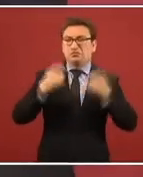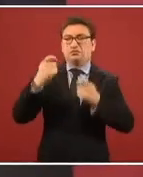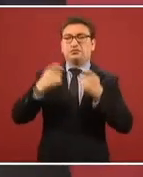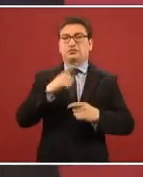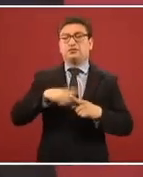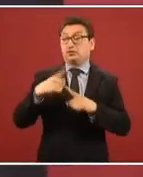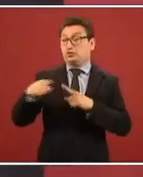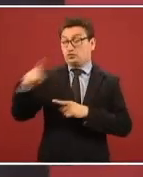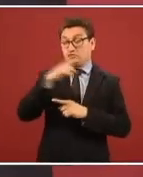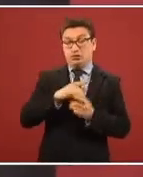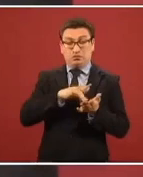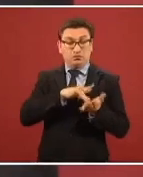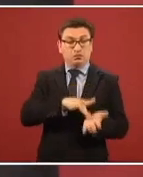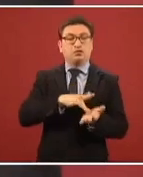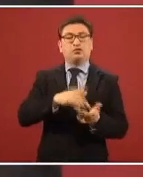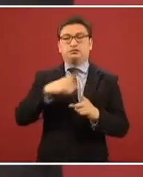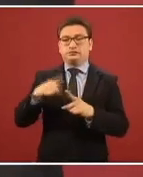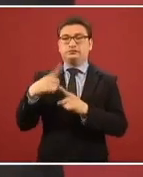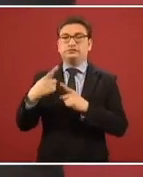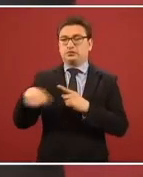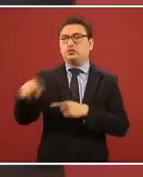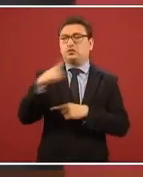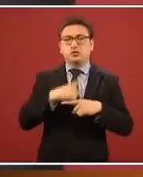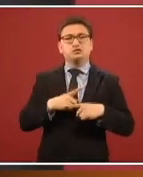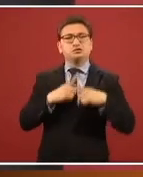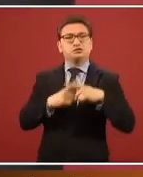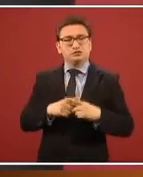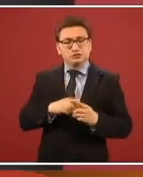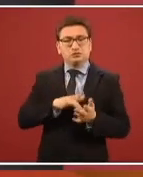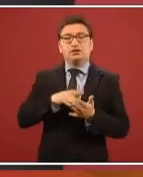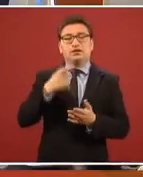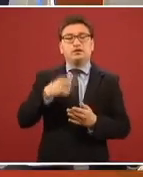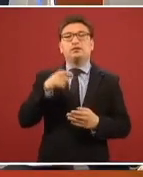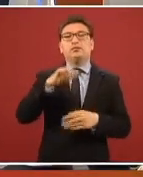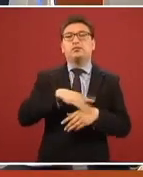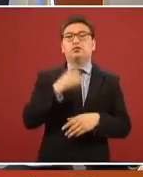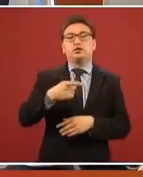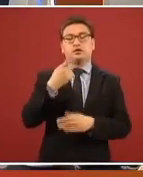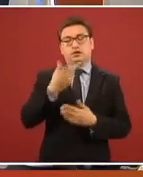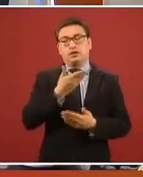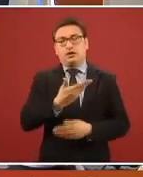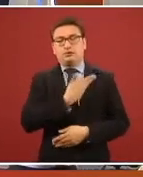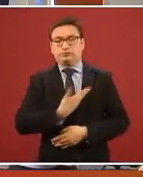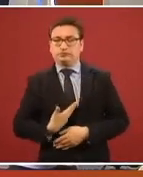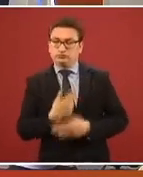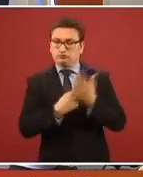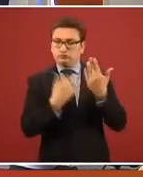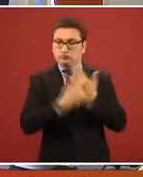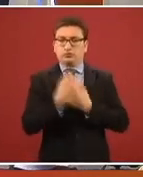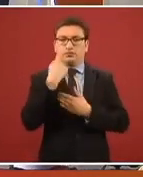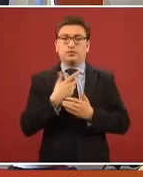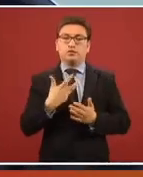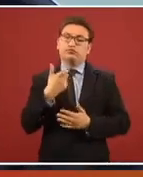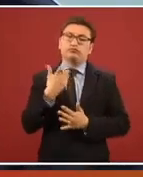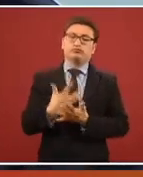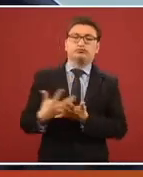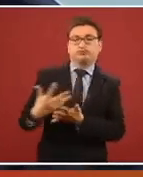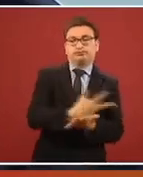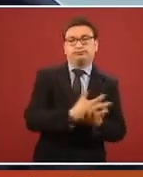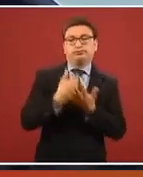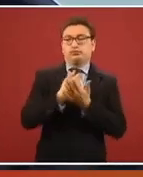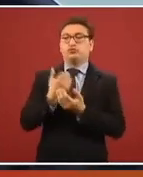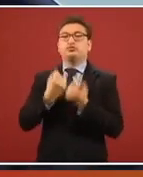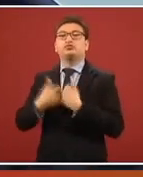su apoyo y sobre todo el sumarse a estas causas nobles al proyecto el señor presidente de destinar los recursos para fines sociales